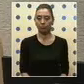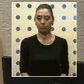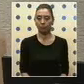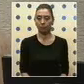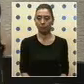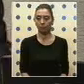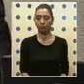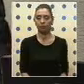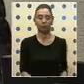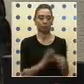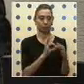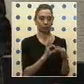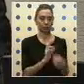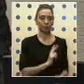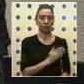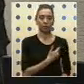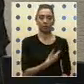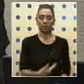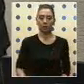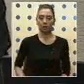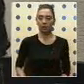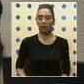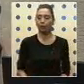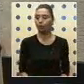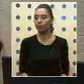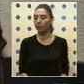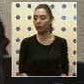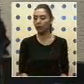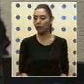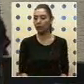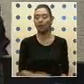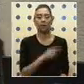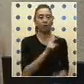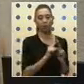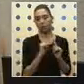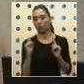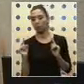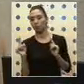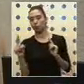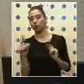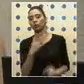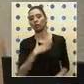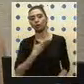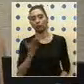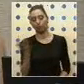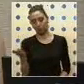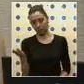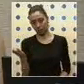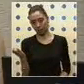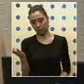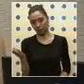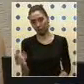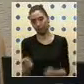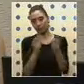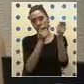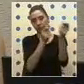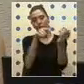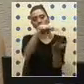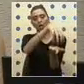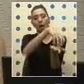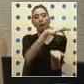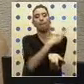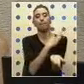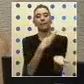Gracias señor presidente. Por su intermedio quisiera solicitar, se haga llegar al Ministerio de